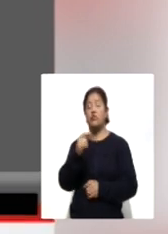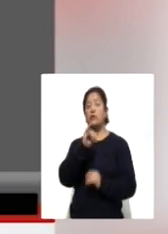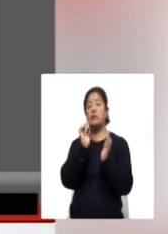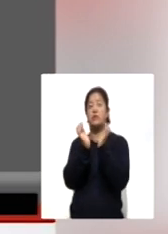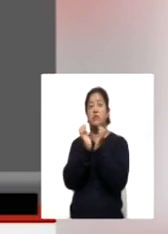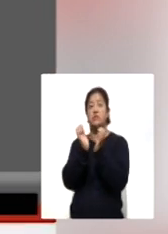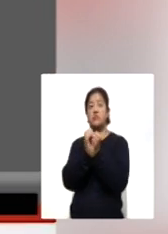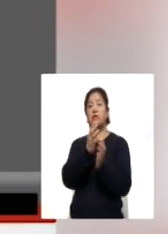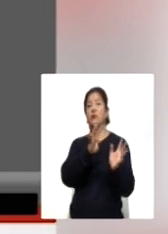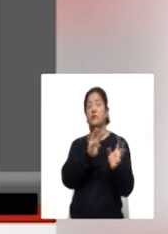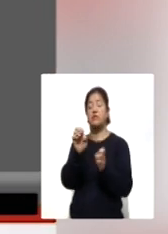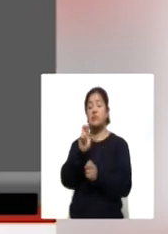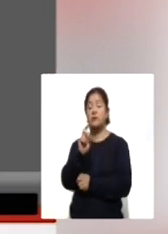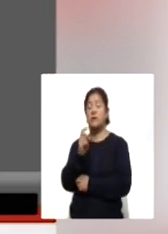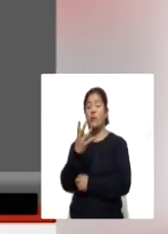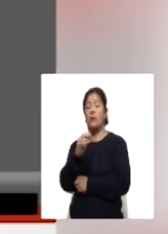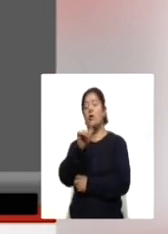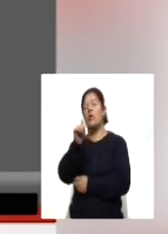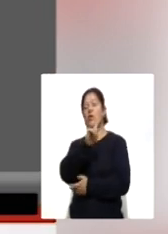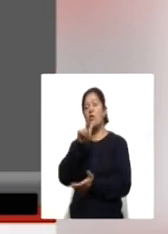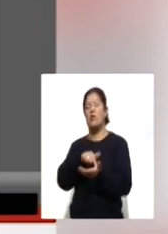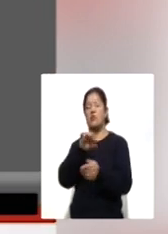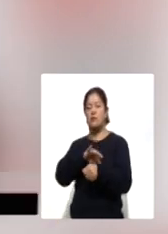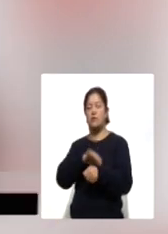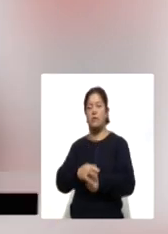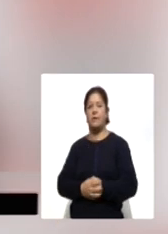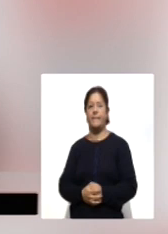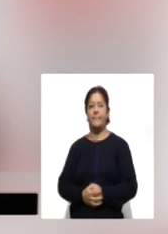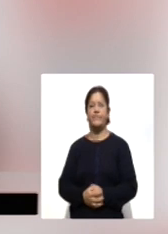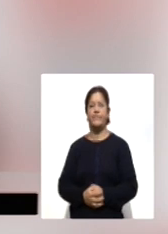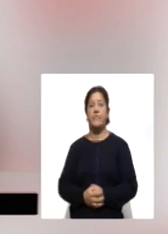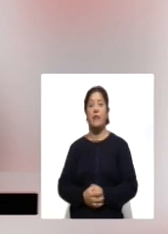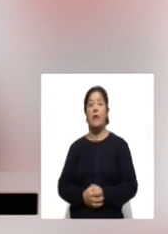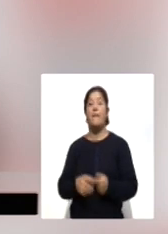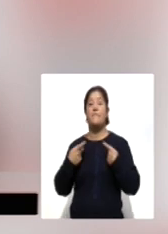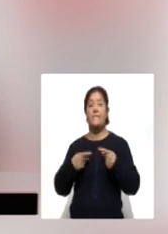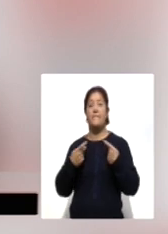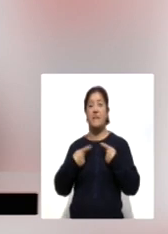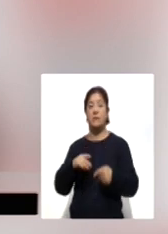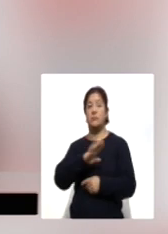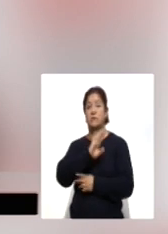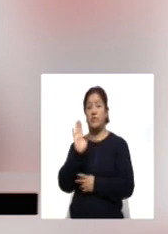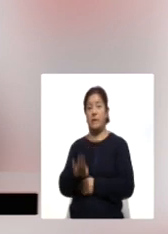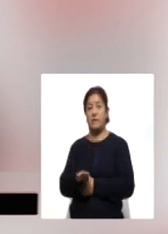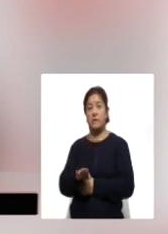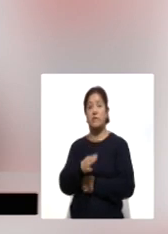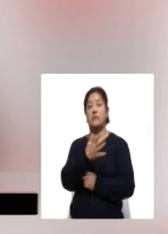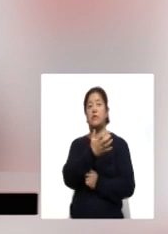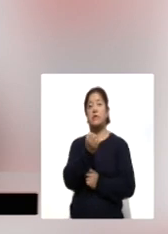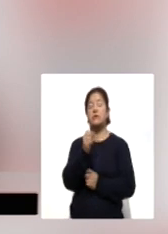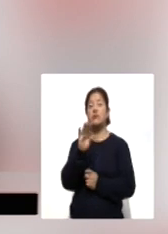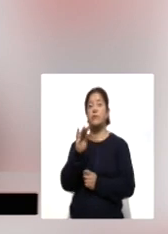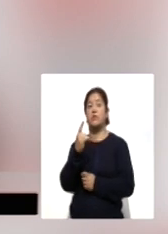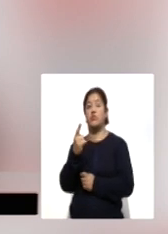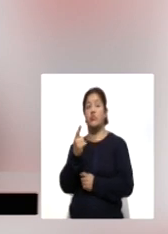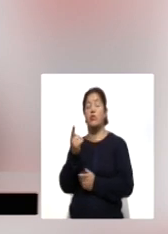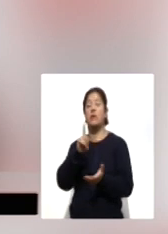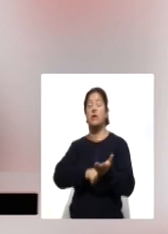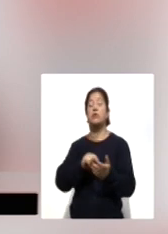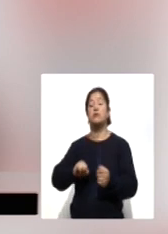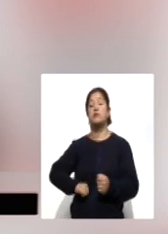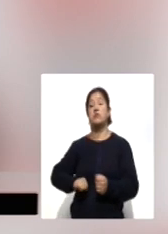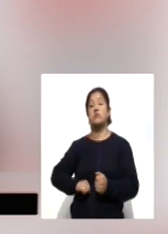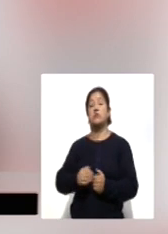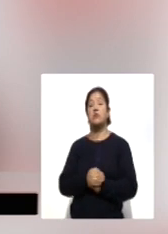ISSSTE y 934 en otros espacios médicos. Mientras, del total de fallecimientos, 591 se han registrado